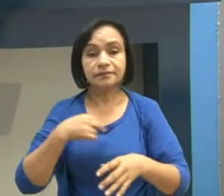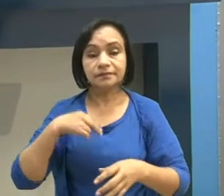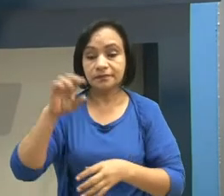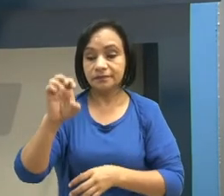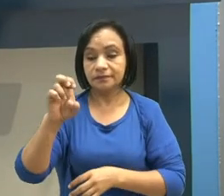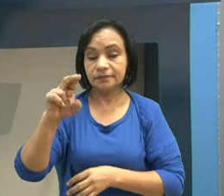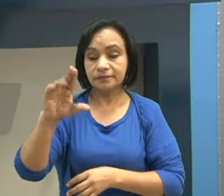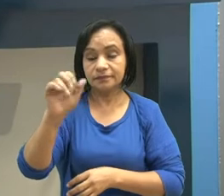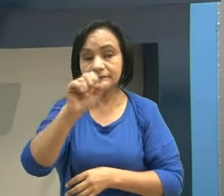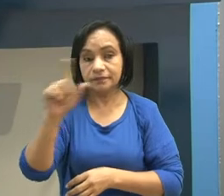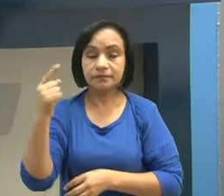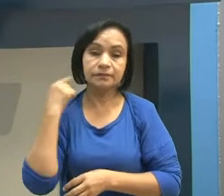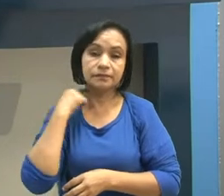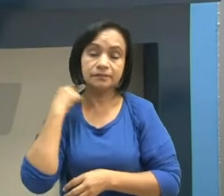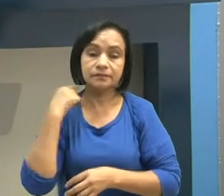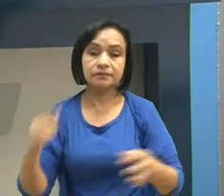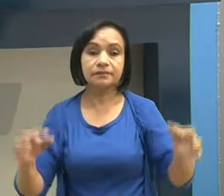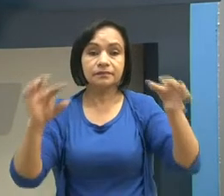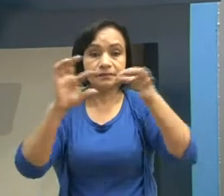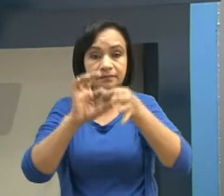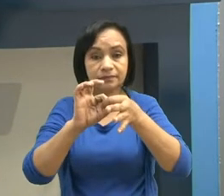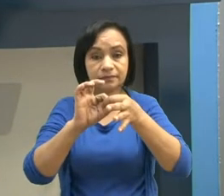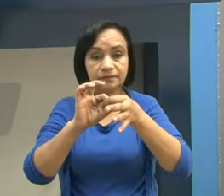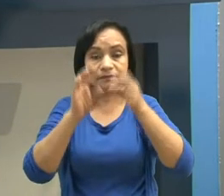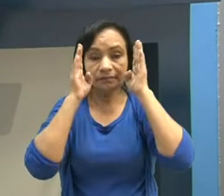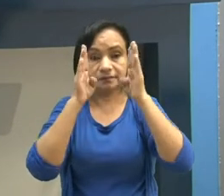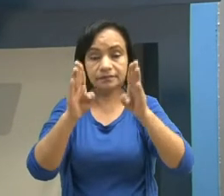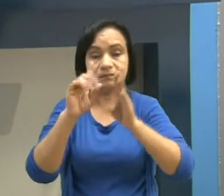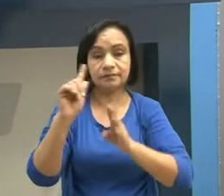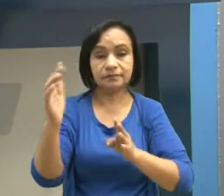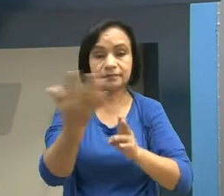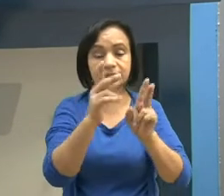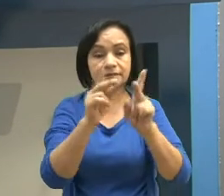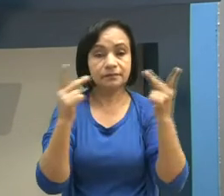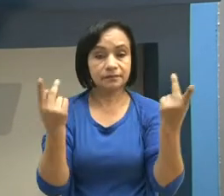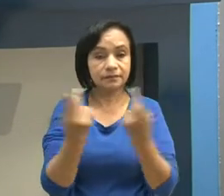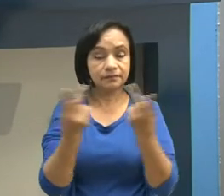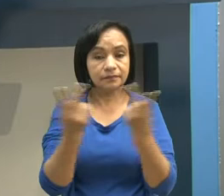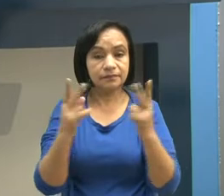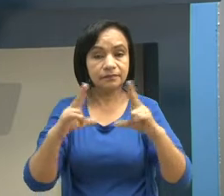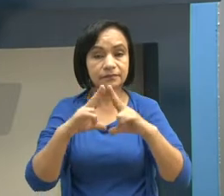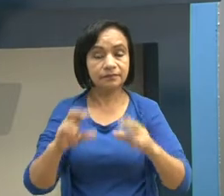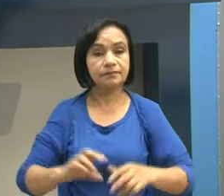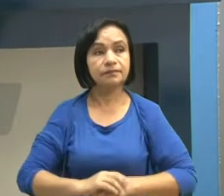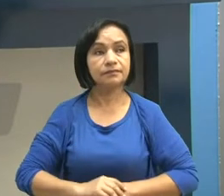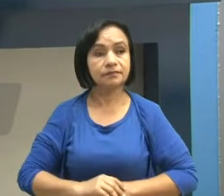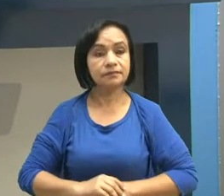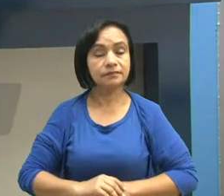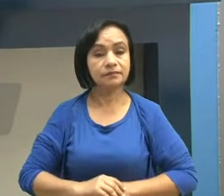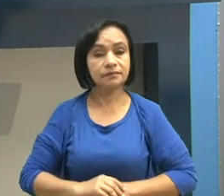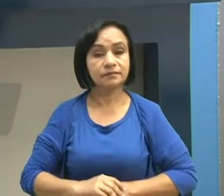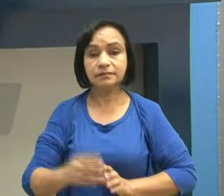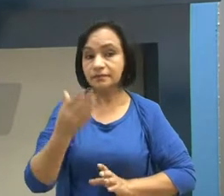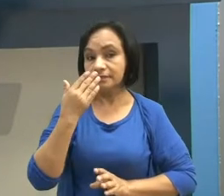siempre en una comunión directa con todos nuestros pobladores, con todos nuestros protagonistas. Y consideré